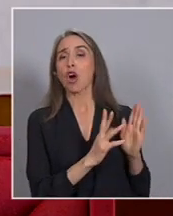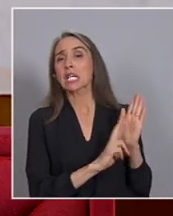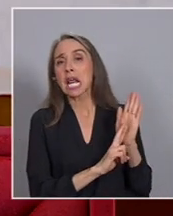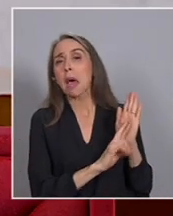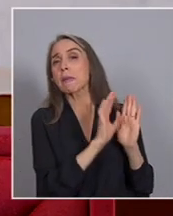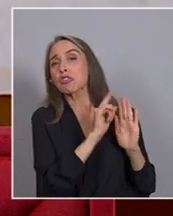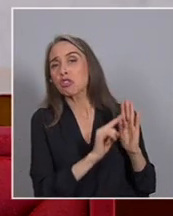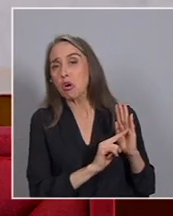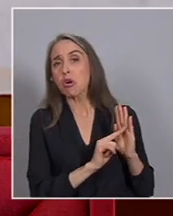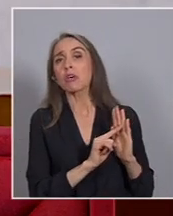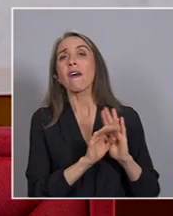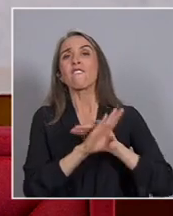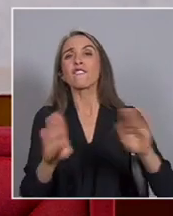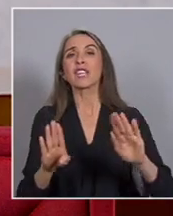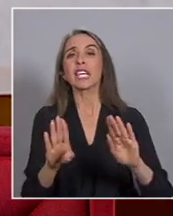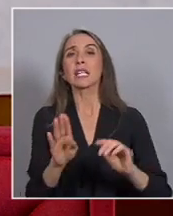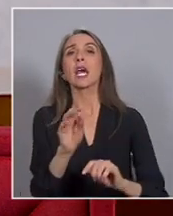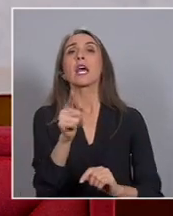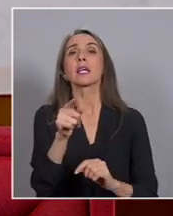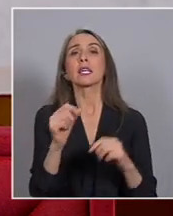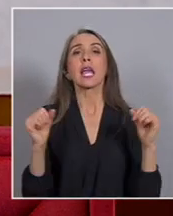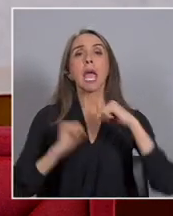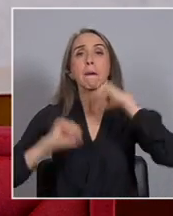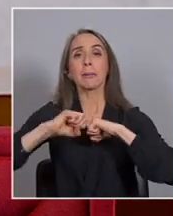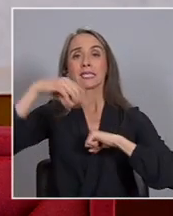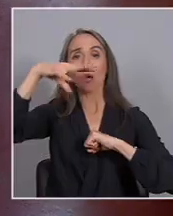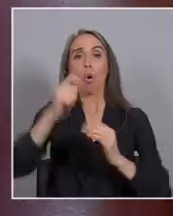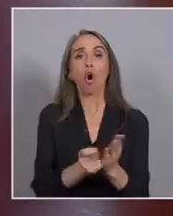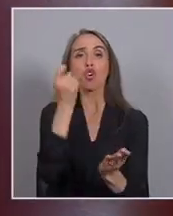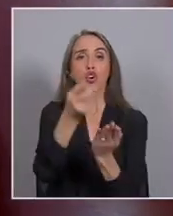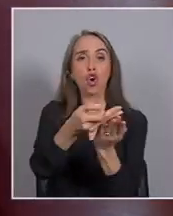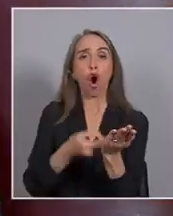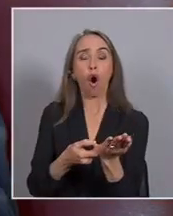terminar con la tarifa de invierno lo antes posible.